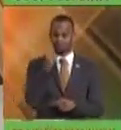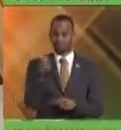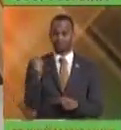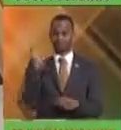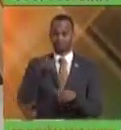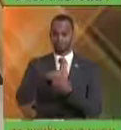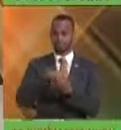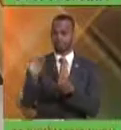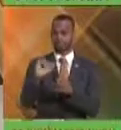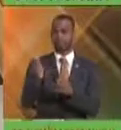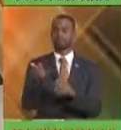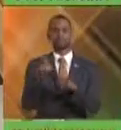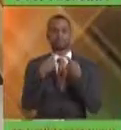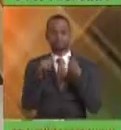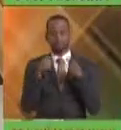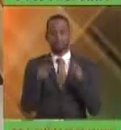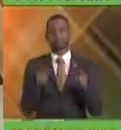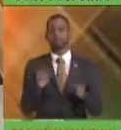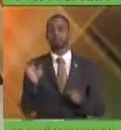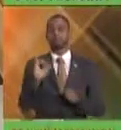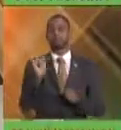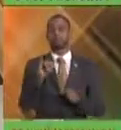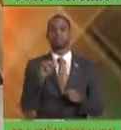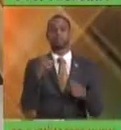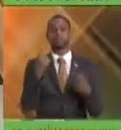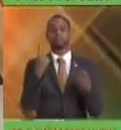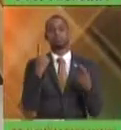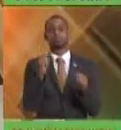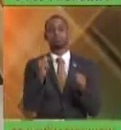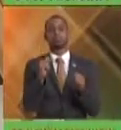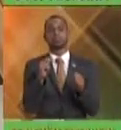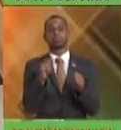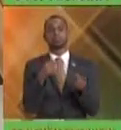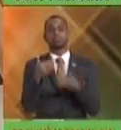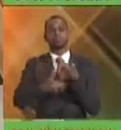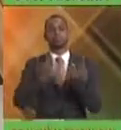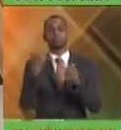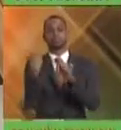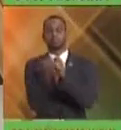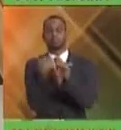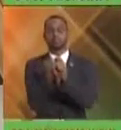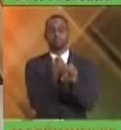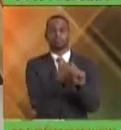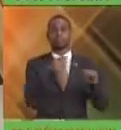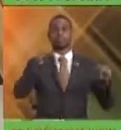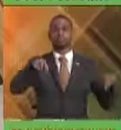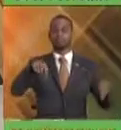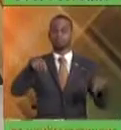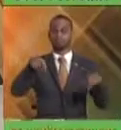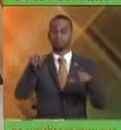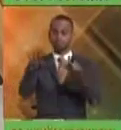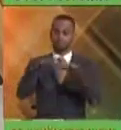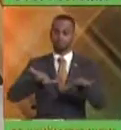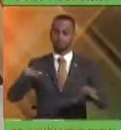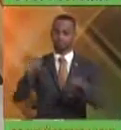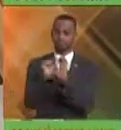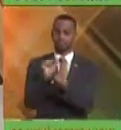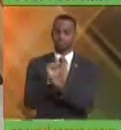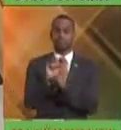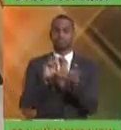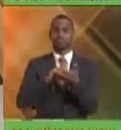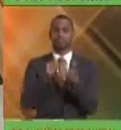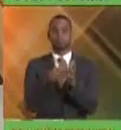convertidos vieron así pero además estamos en el proceso de remodelación de la planta física que incluye